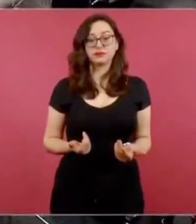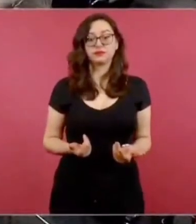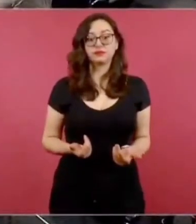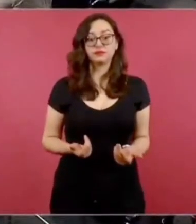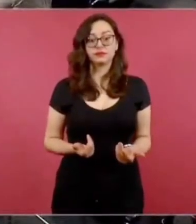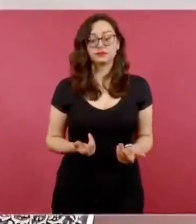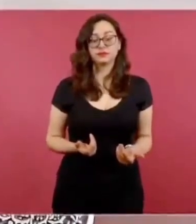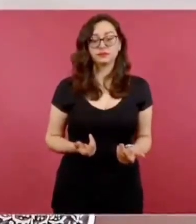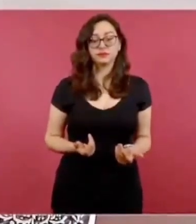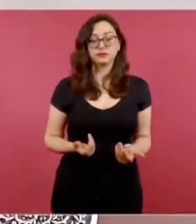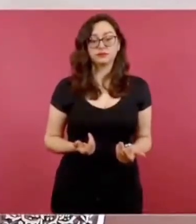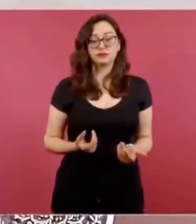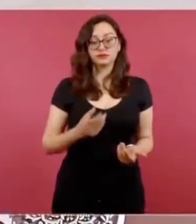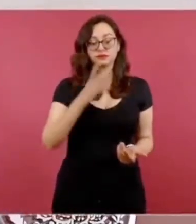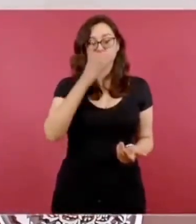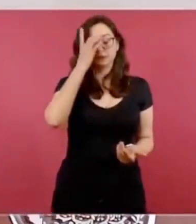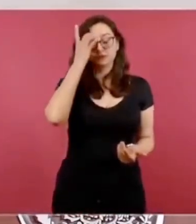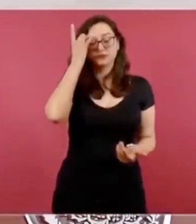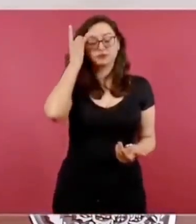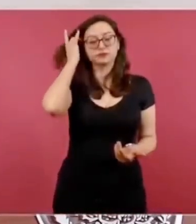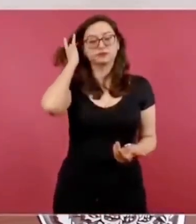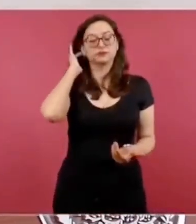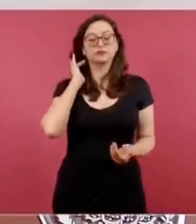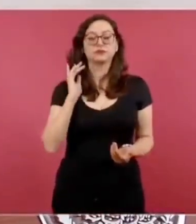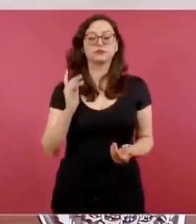económica, de la tecnocracia,